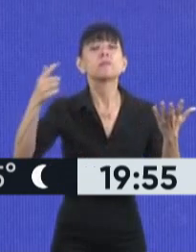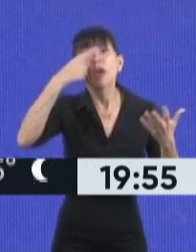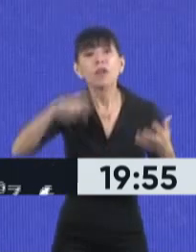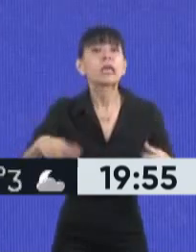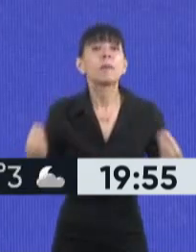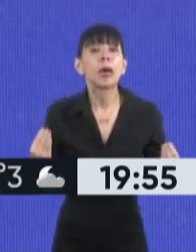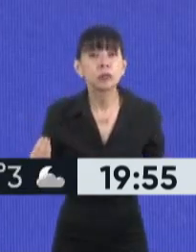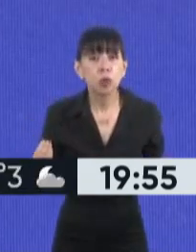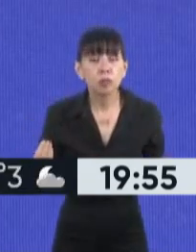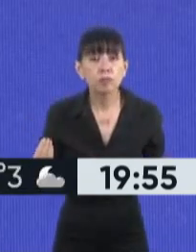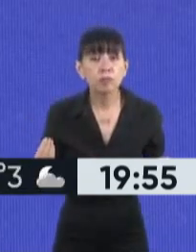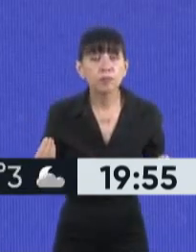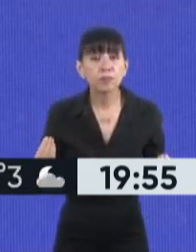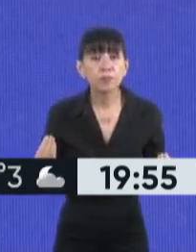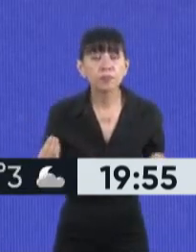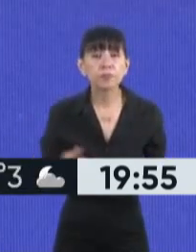Ocurrió que